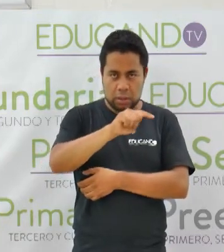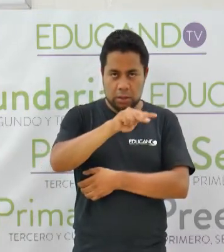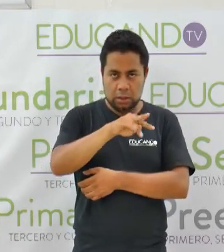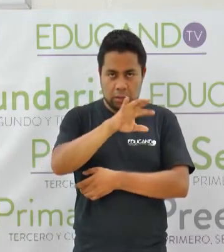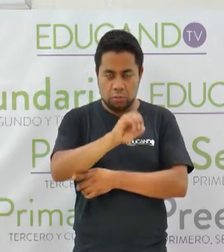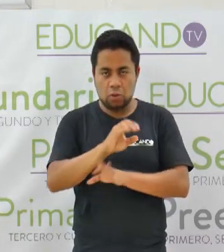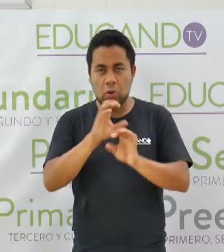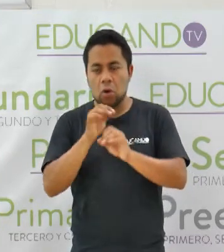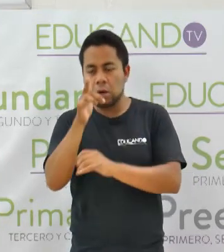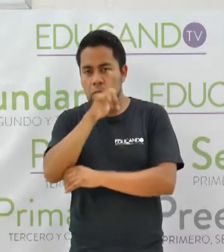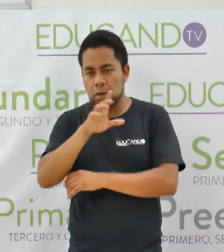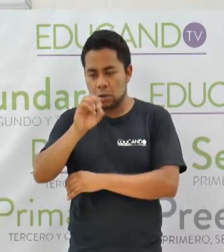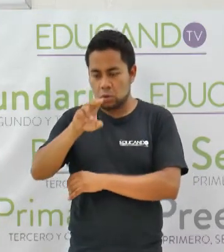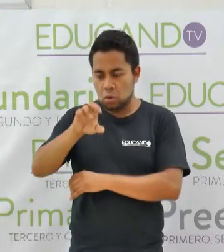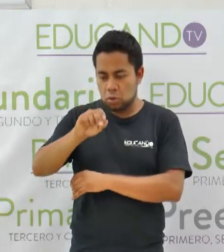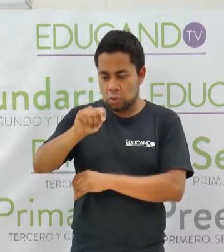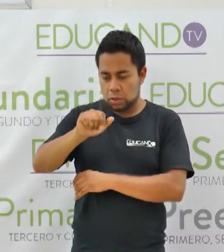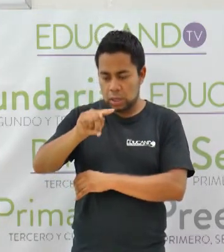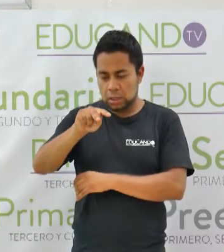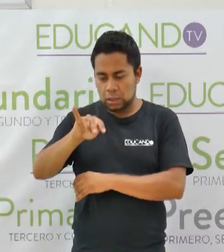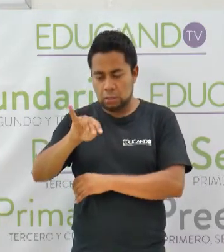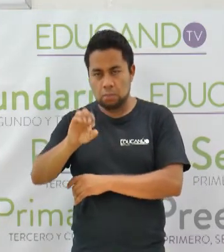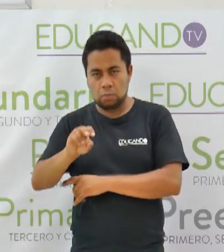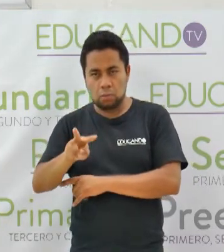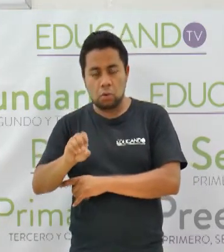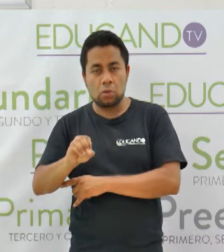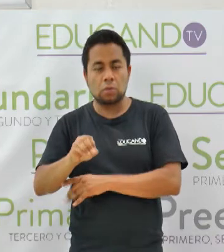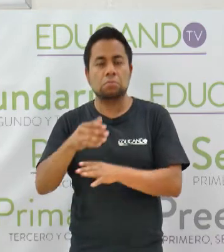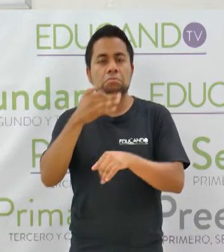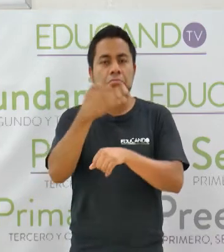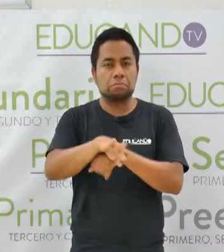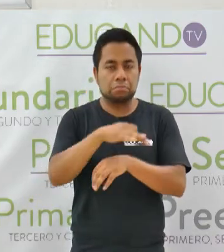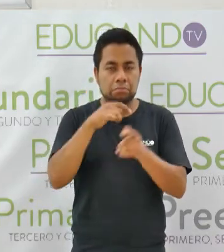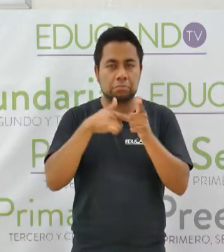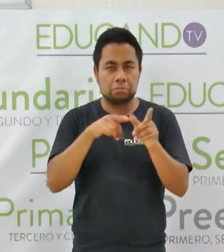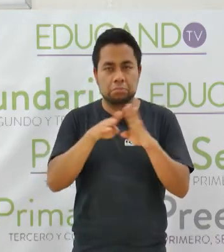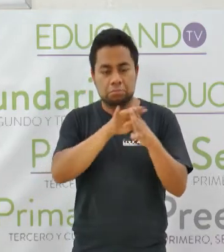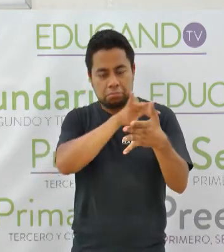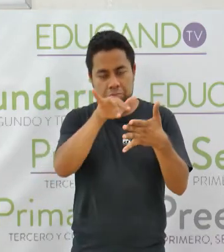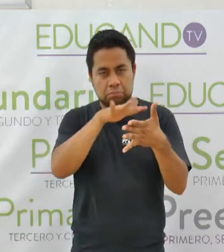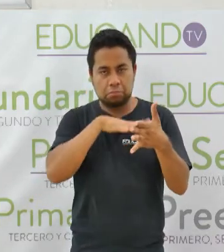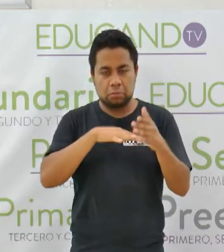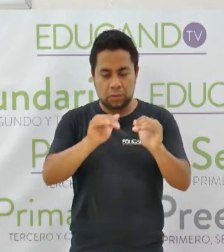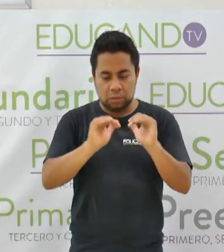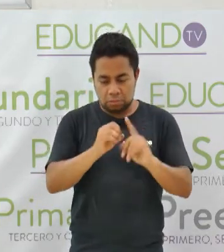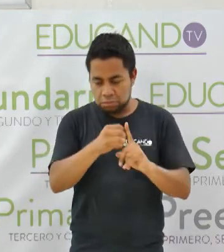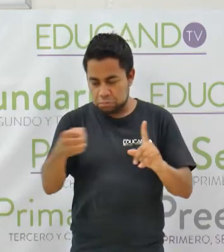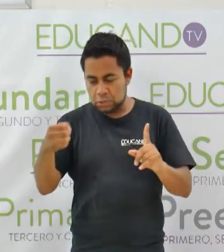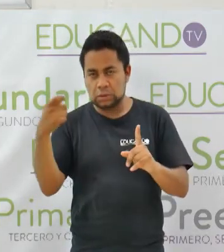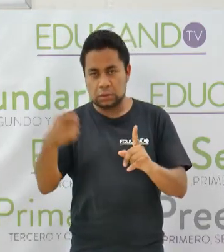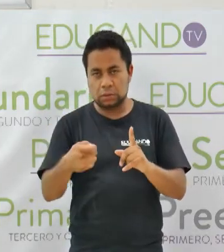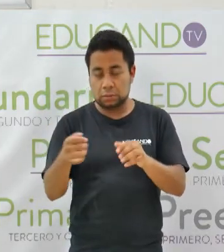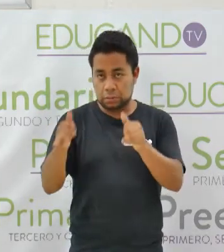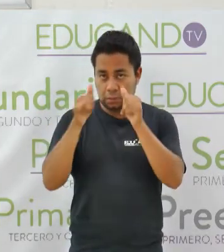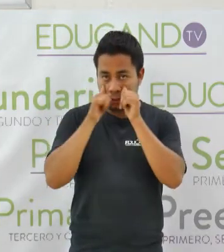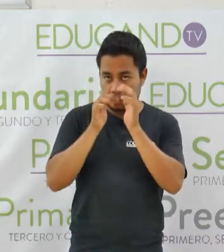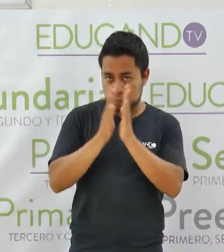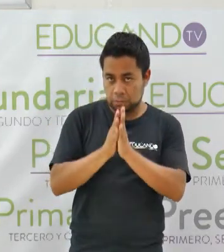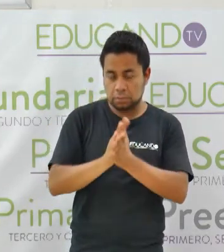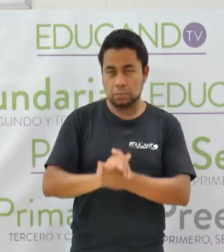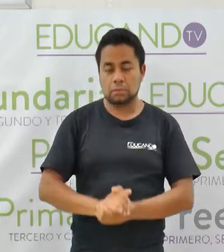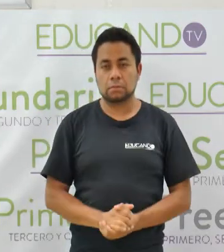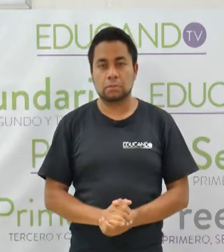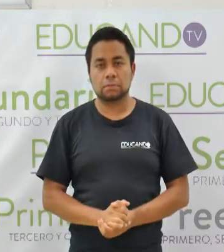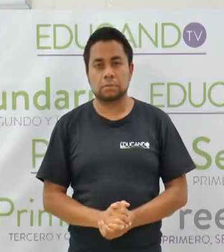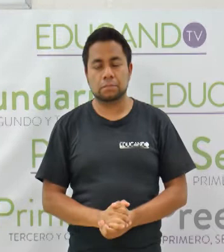lenguaje connotativo, ¿bien? Mientras vamos a seguir leyendo la que tenemos en la parte de abajo, ¿bien? Mucha atención con